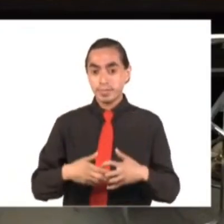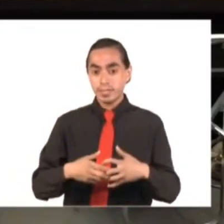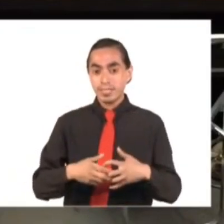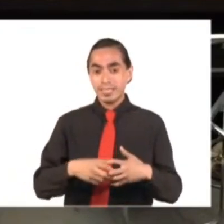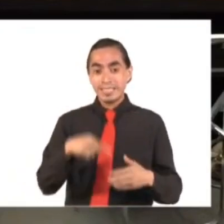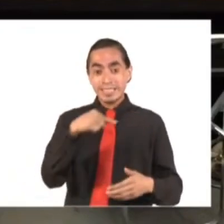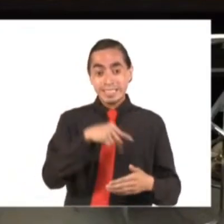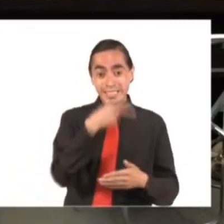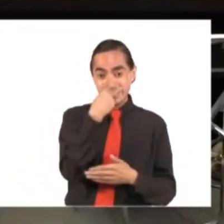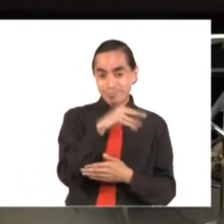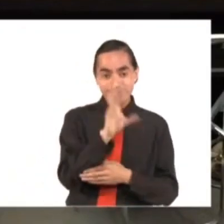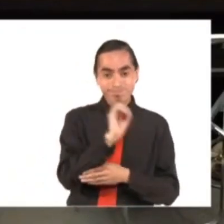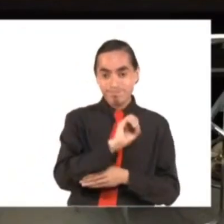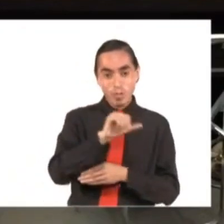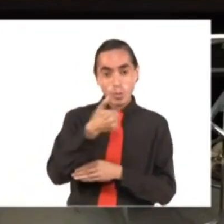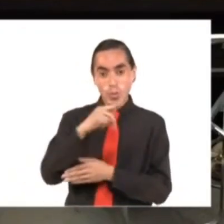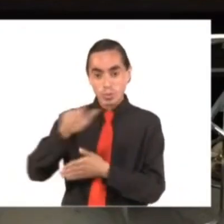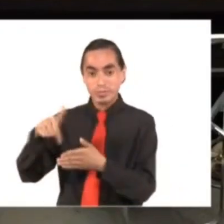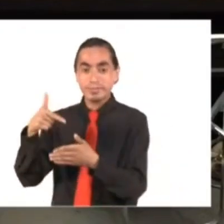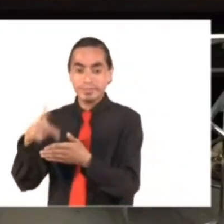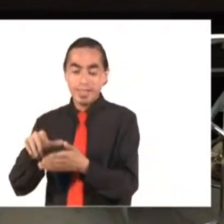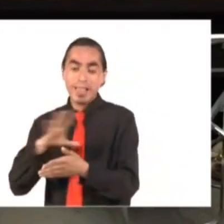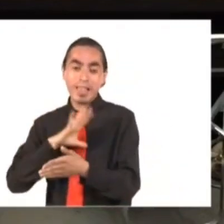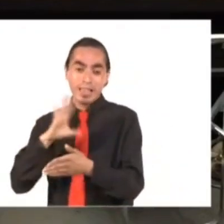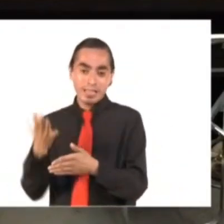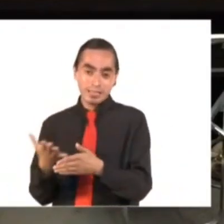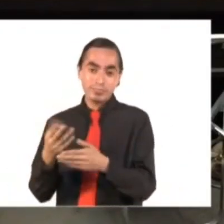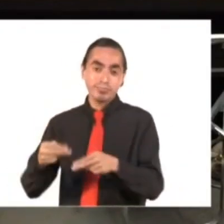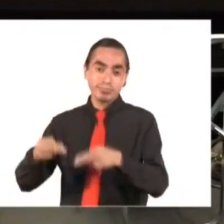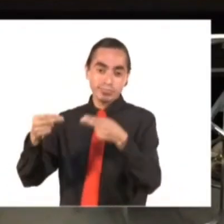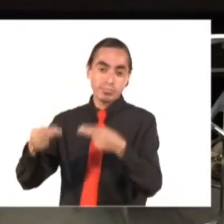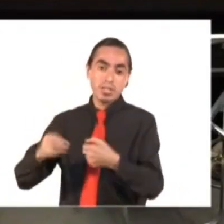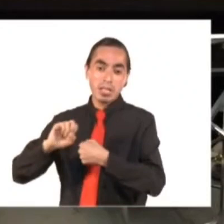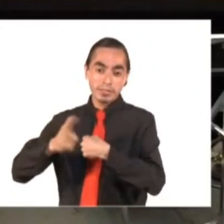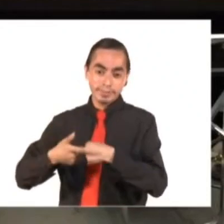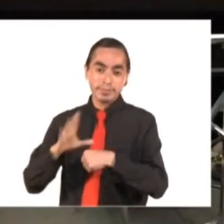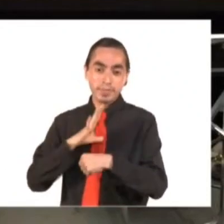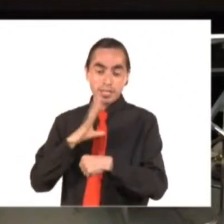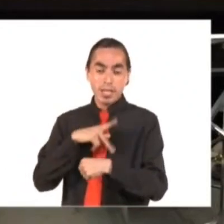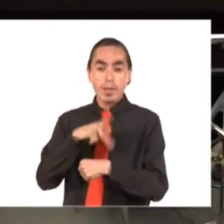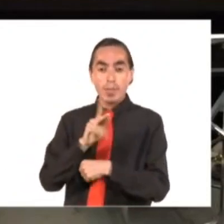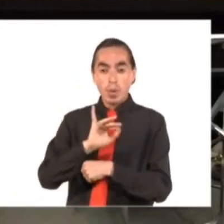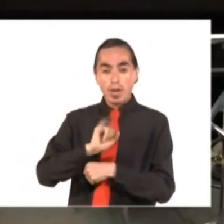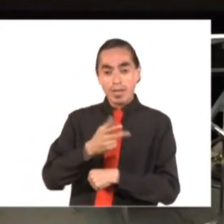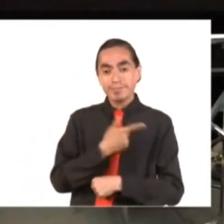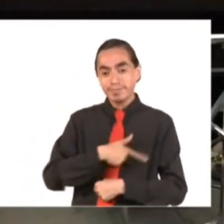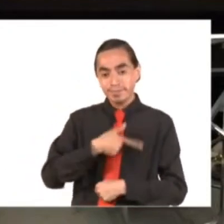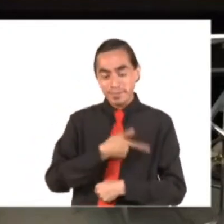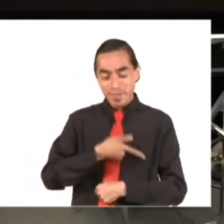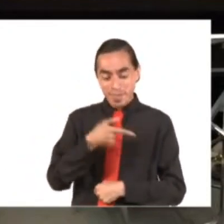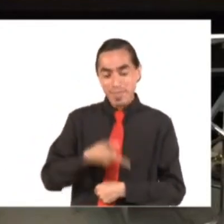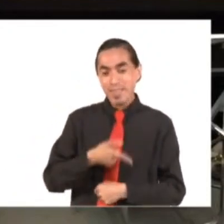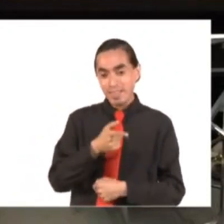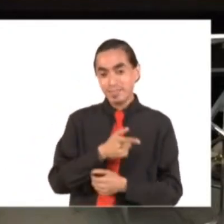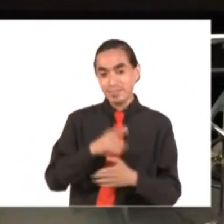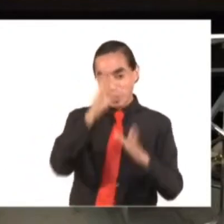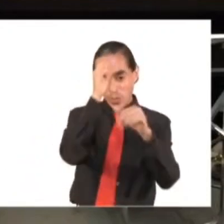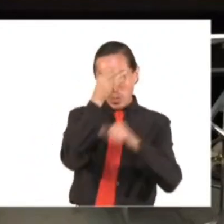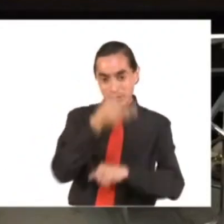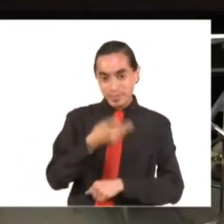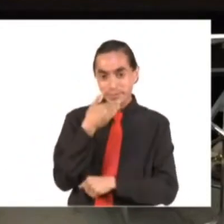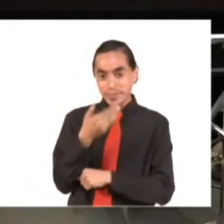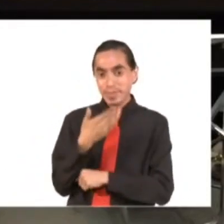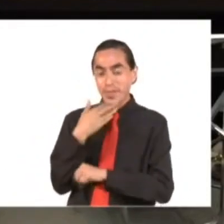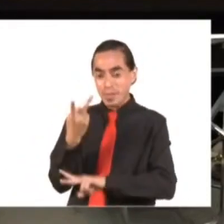del país por una encomienda de negocios. Sin embargo, nos congratulamos de la aprobación de este acuerdo y le damos la bienvenida